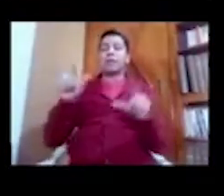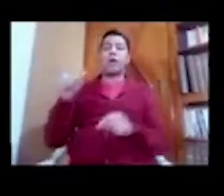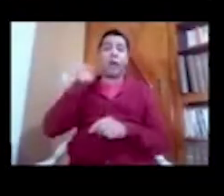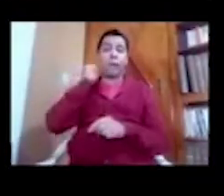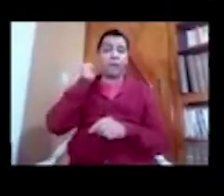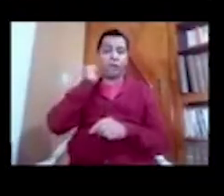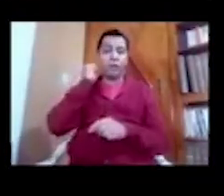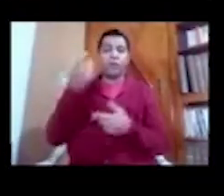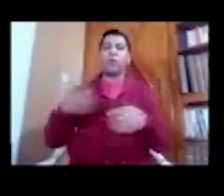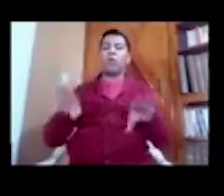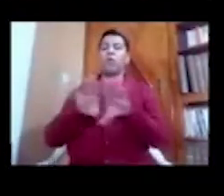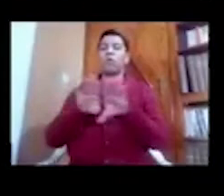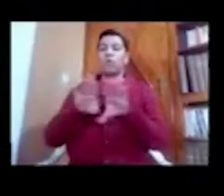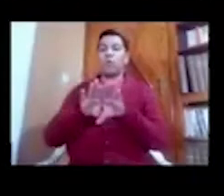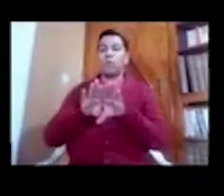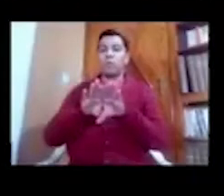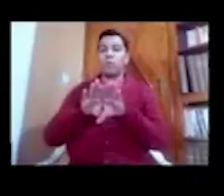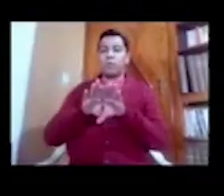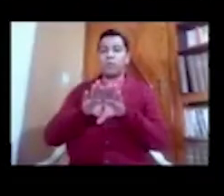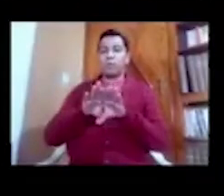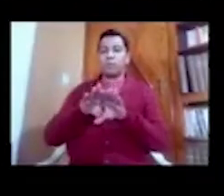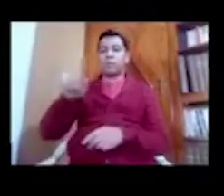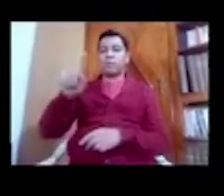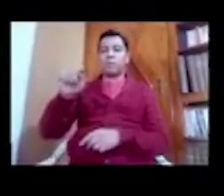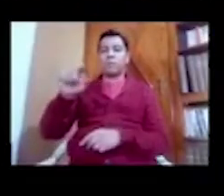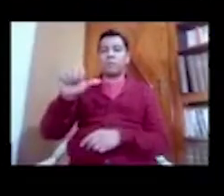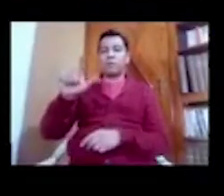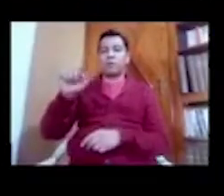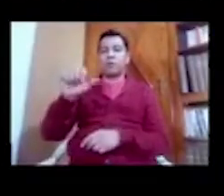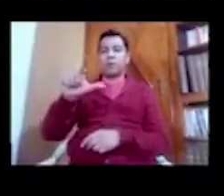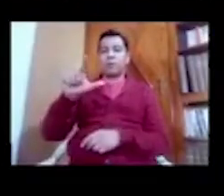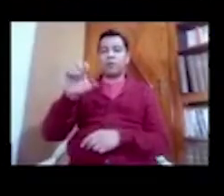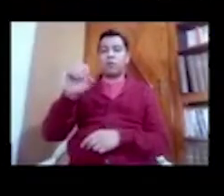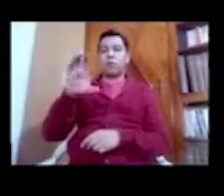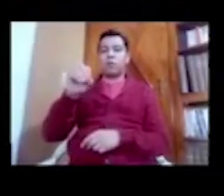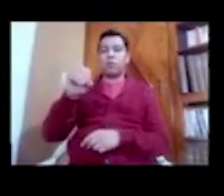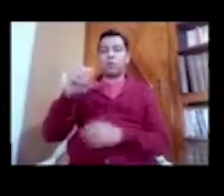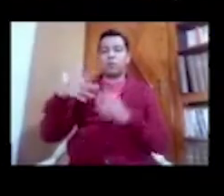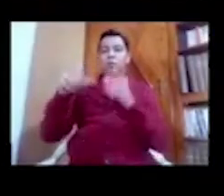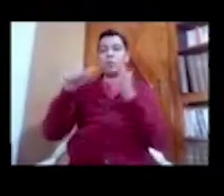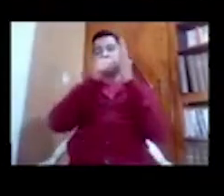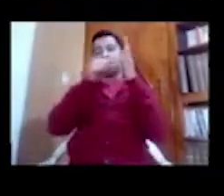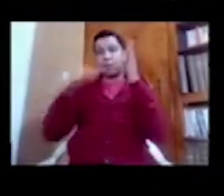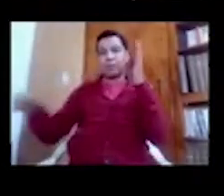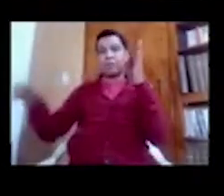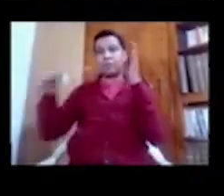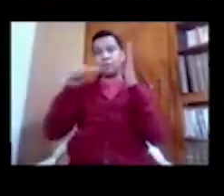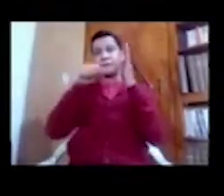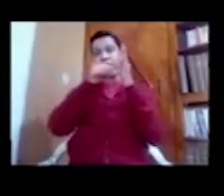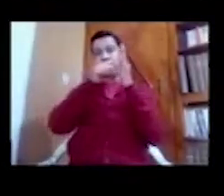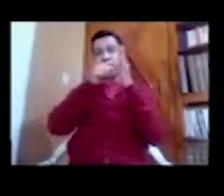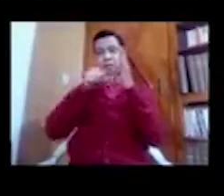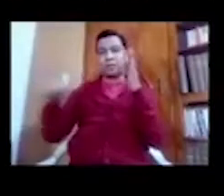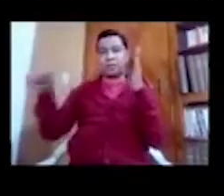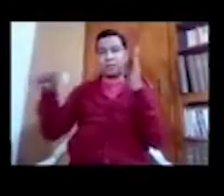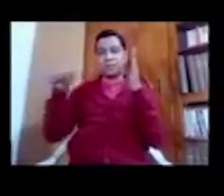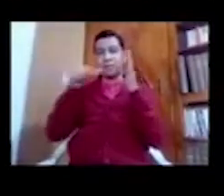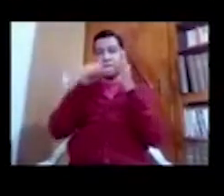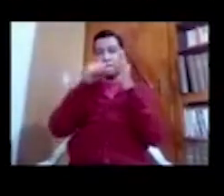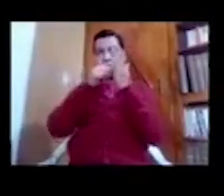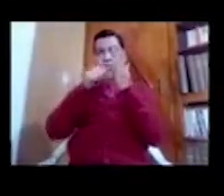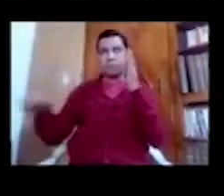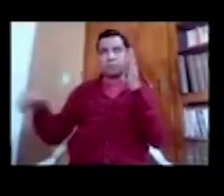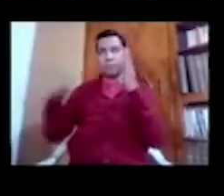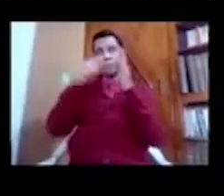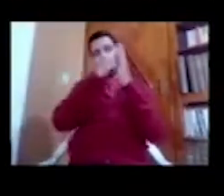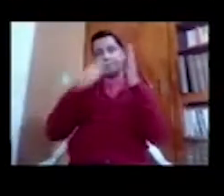tenochcas junto con los tlatelolcas. Los tlatelolcas no tan convencidos, porque sus protectores era Azcapotzalco y sustituirlos